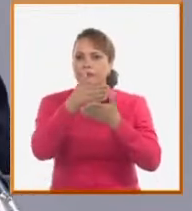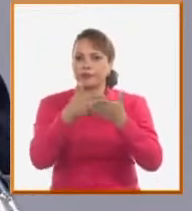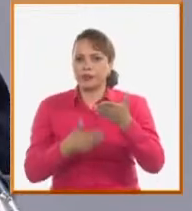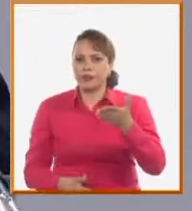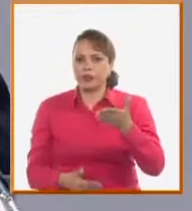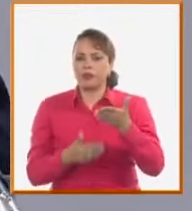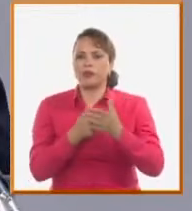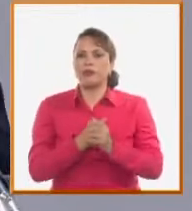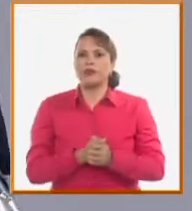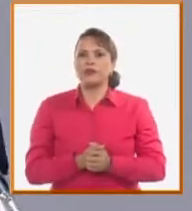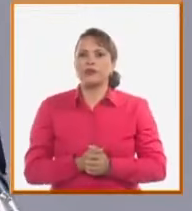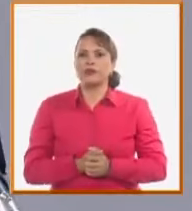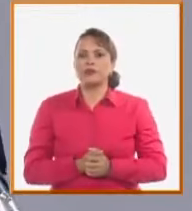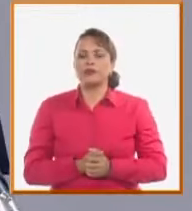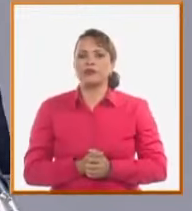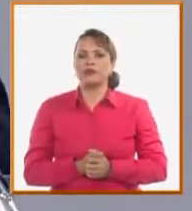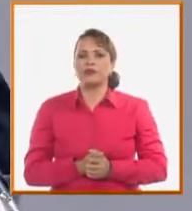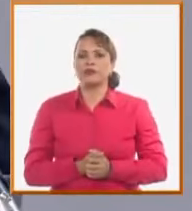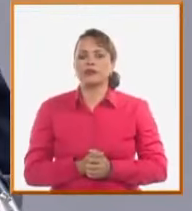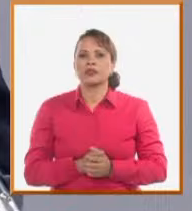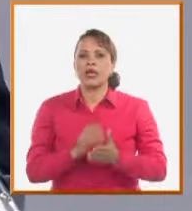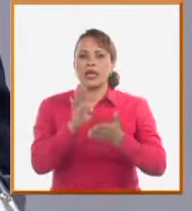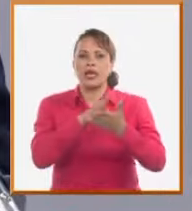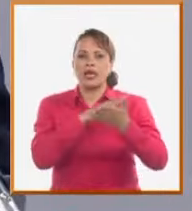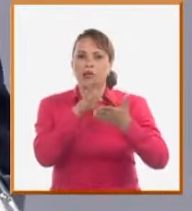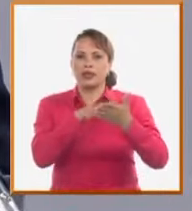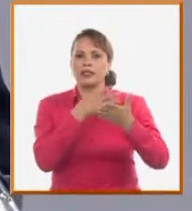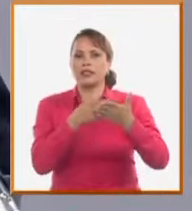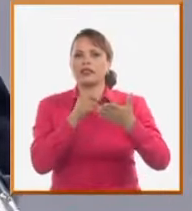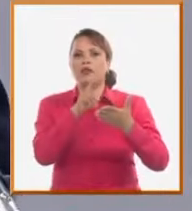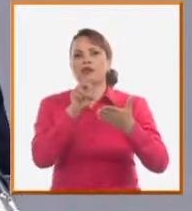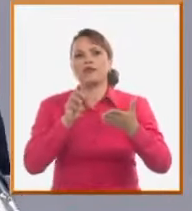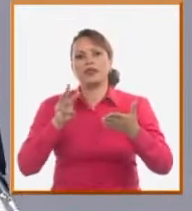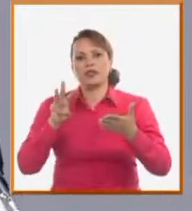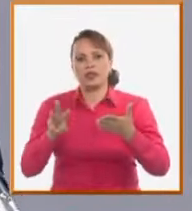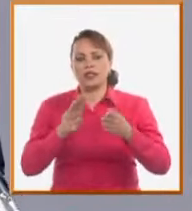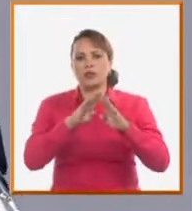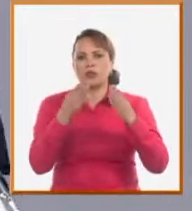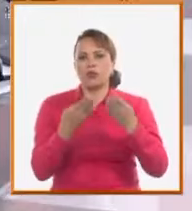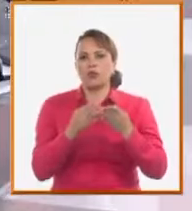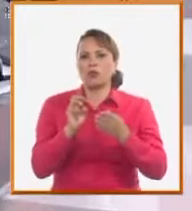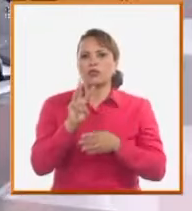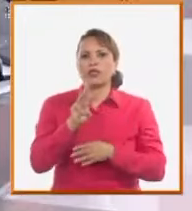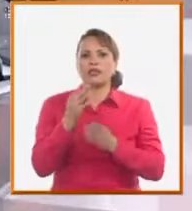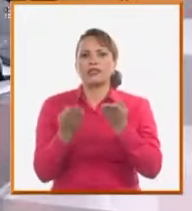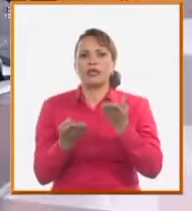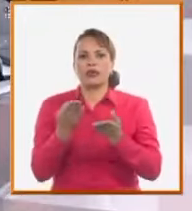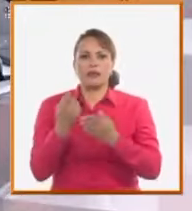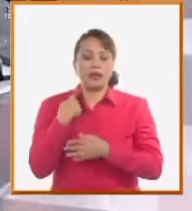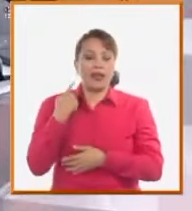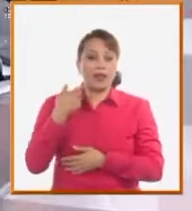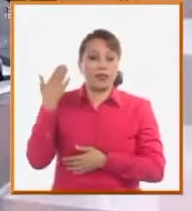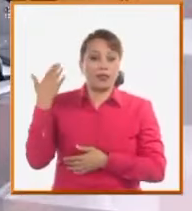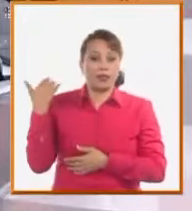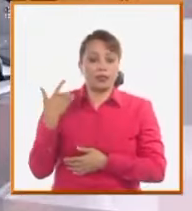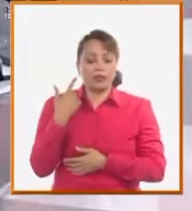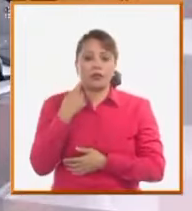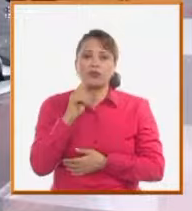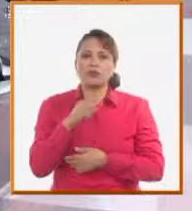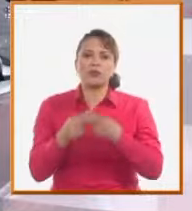este salto cuantitativo en el 2023 con respecto a los últimos tres años no se debe por las